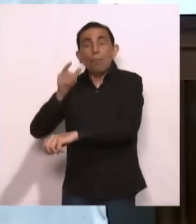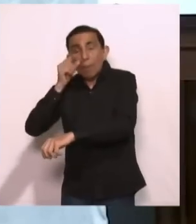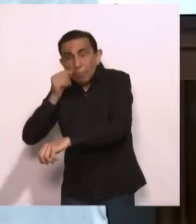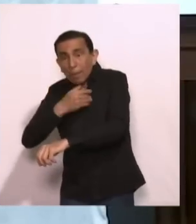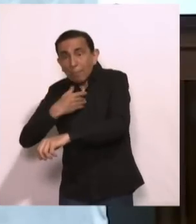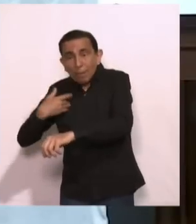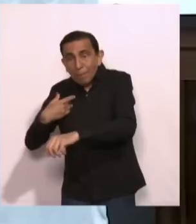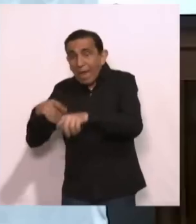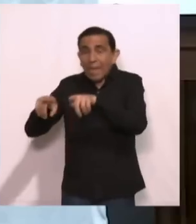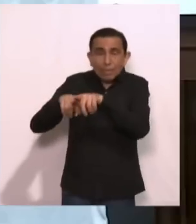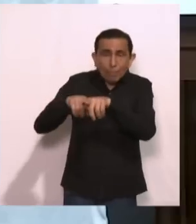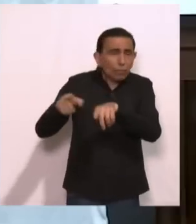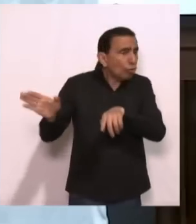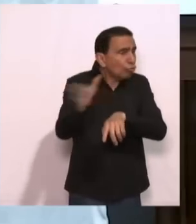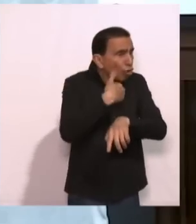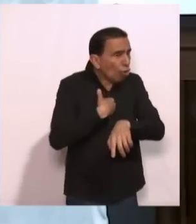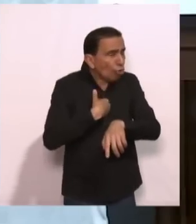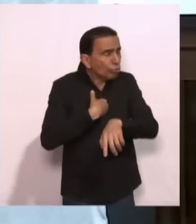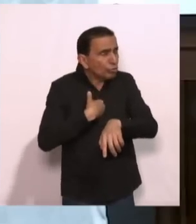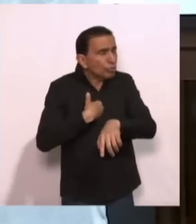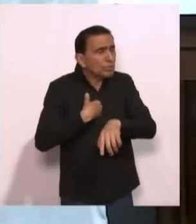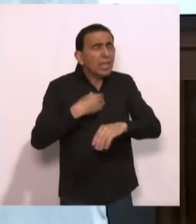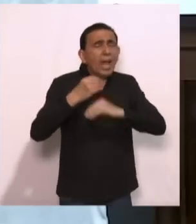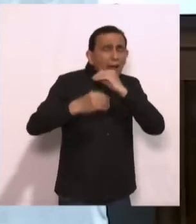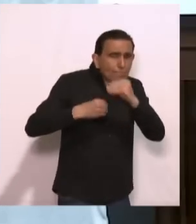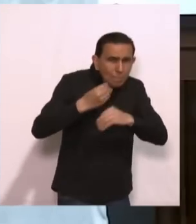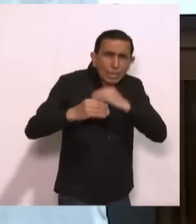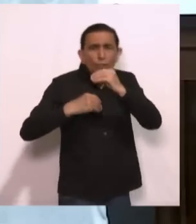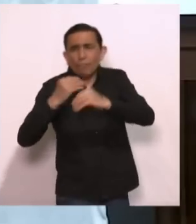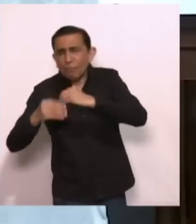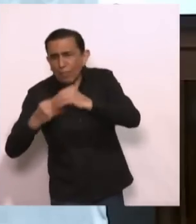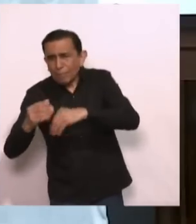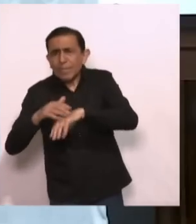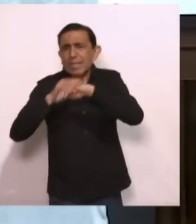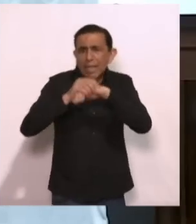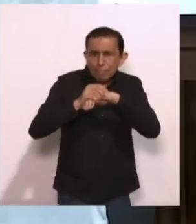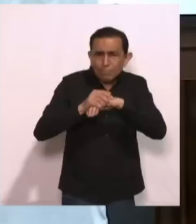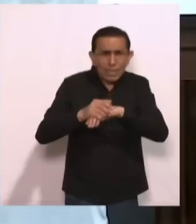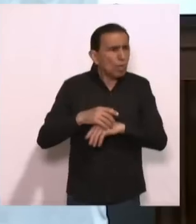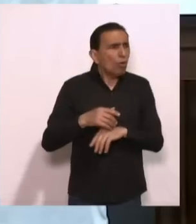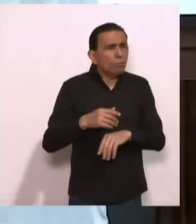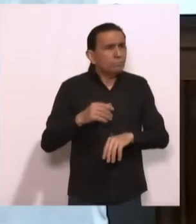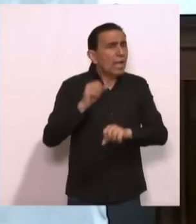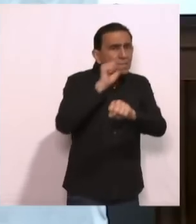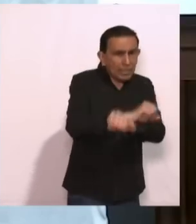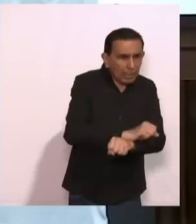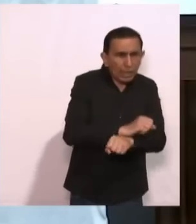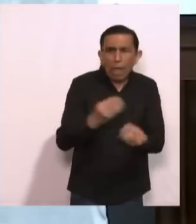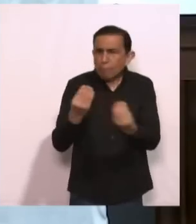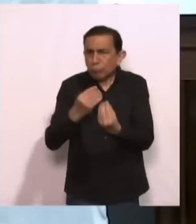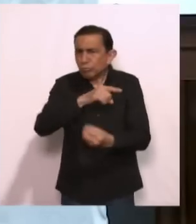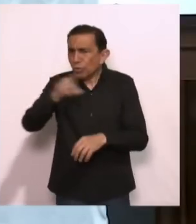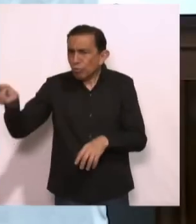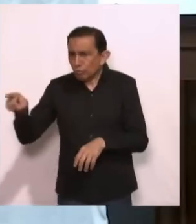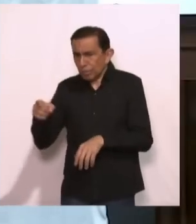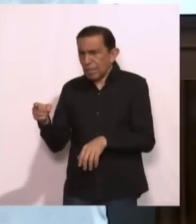y hermanos, por sus parientes y amigos, y a muchos de ustedes los matarán. Serán odiados